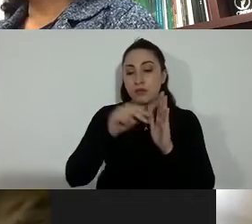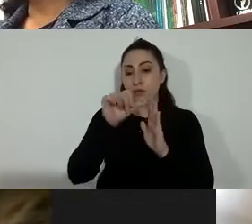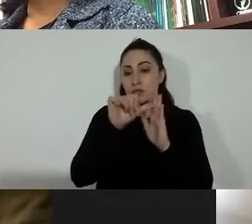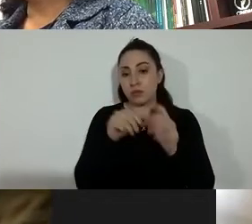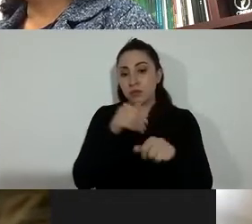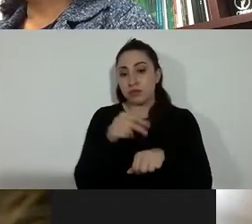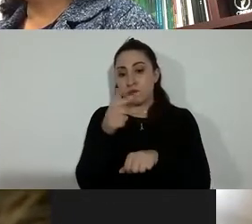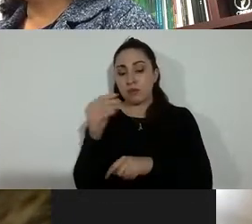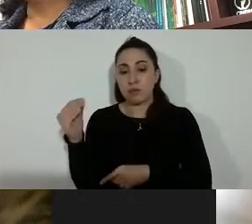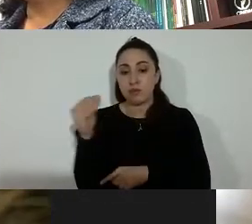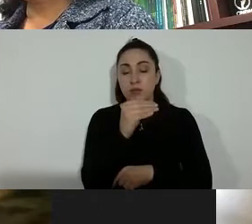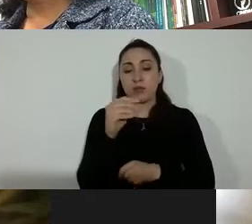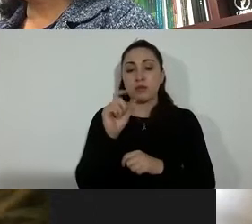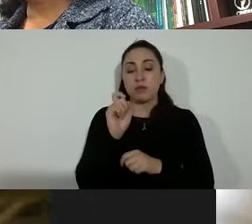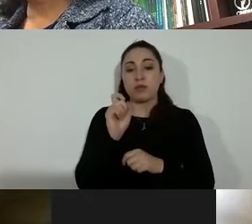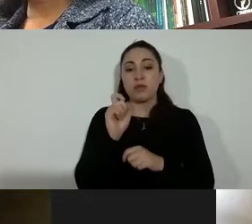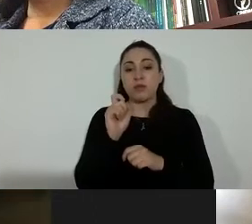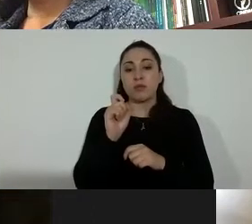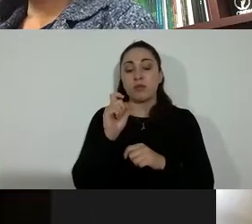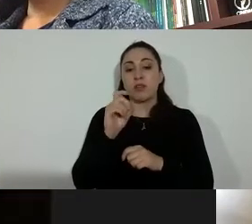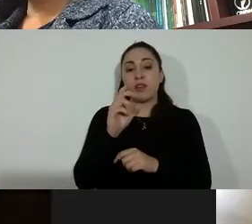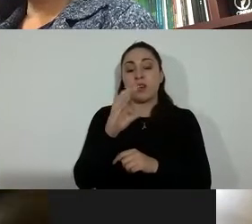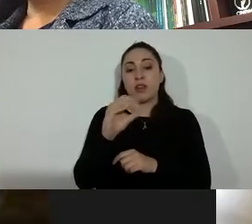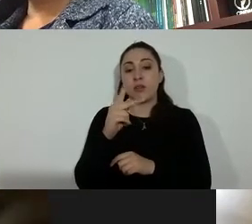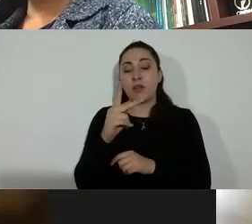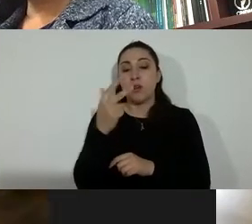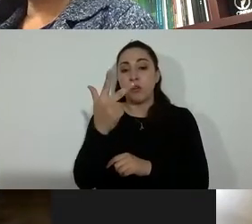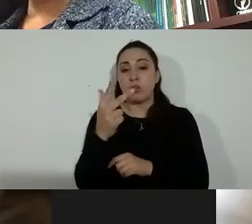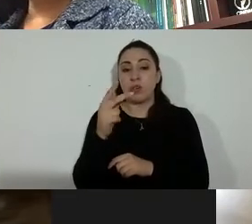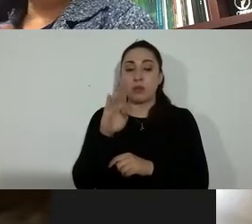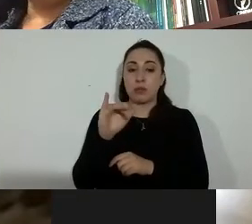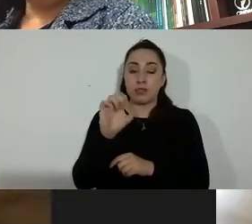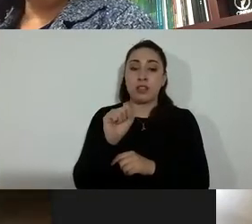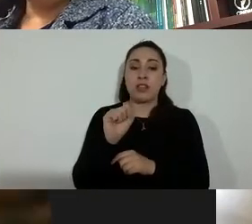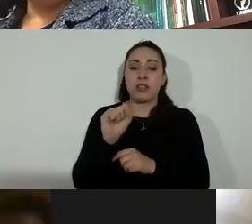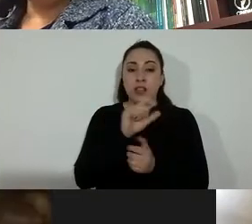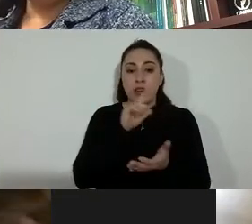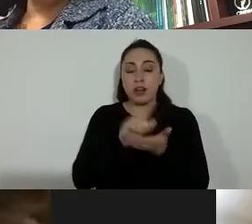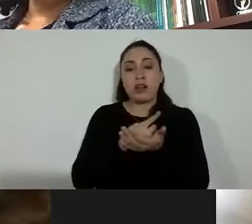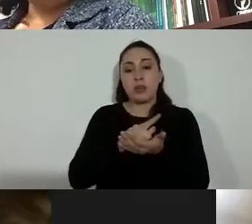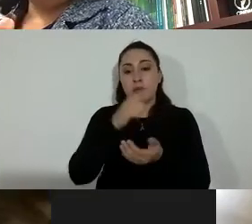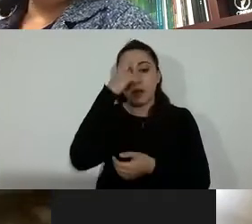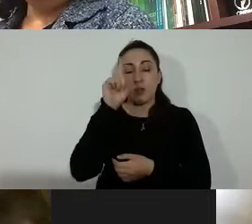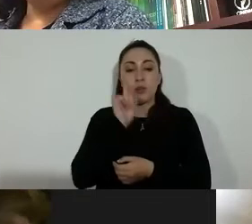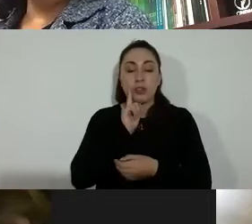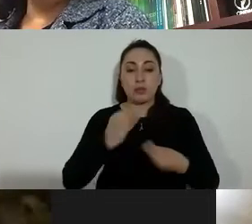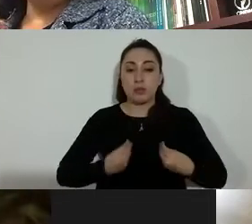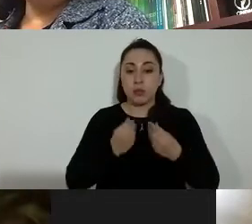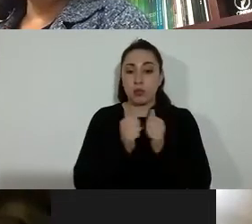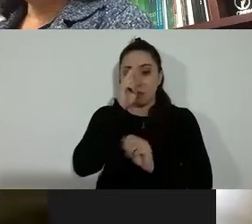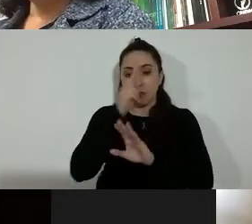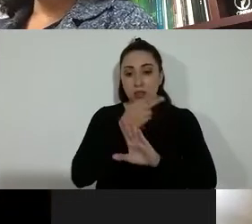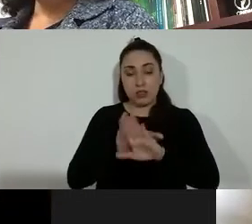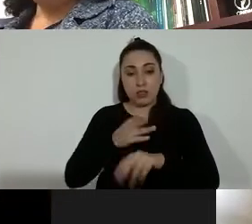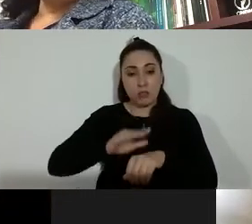se adiciona el diverso 8 bis a la Ley de Acceso a las Mujeres a una Vida Libre de Violencia de la Ciudad de